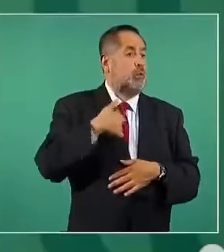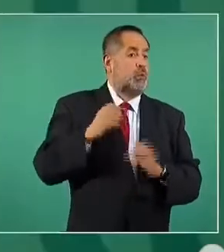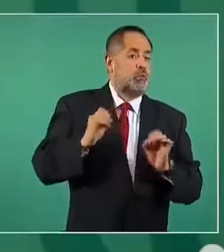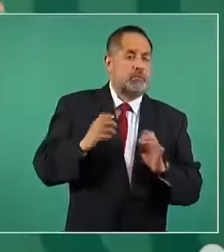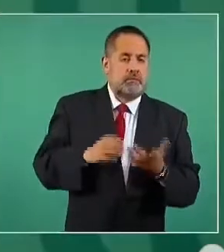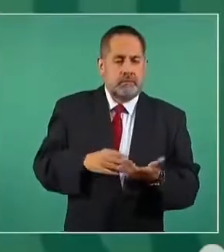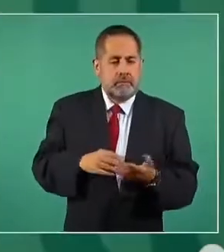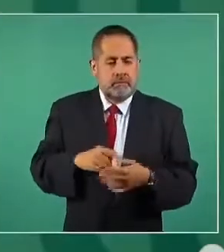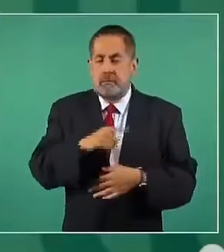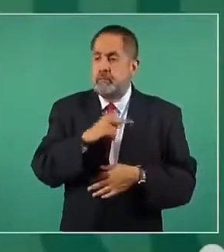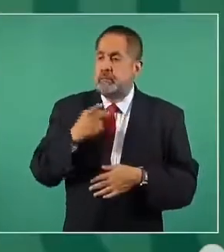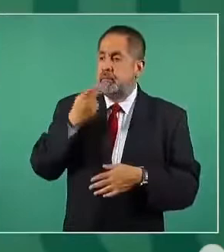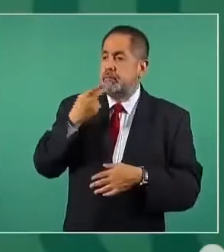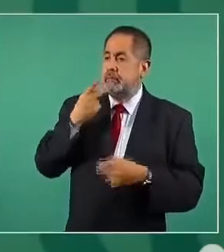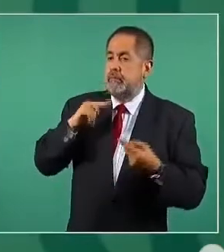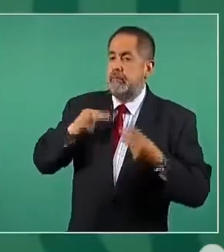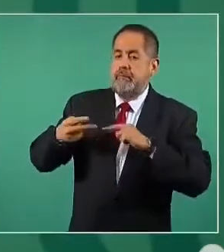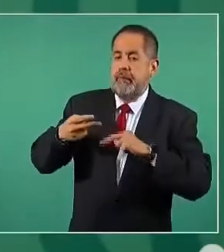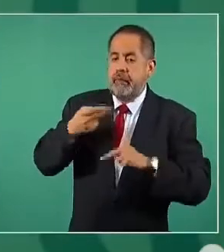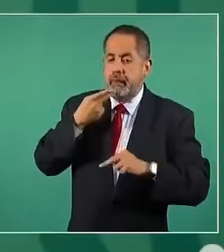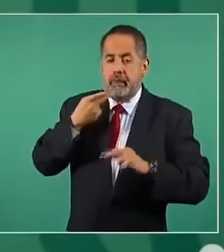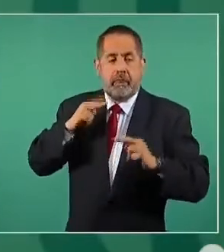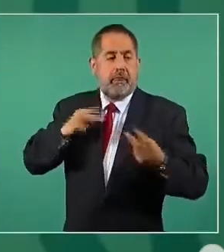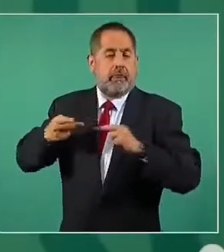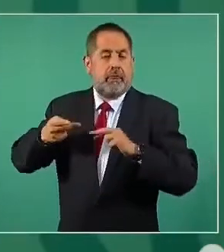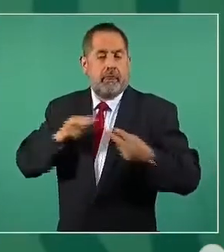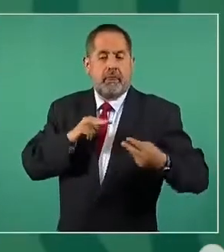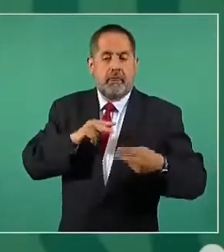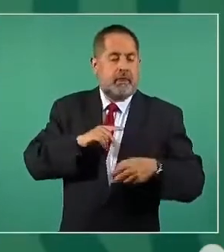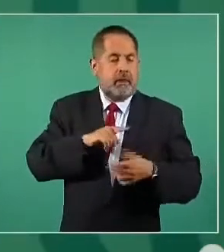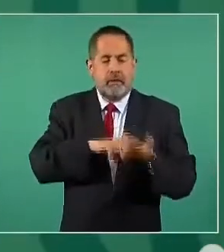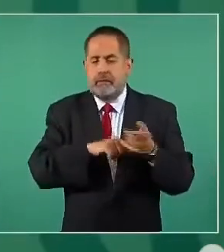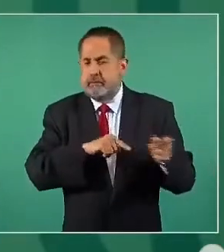a decir una cosa y hacer otra.